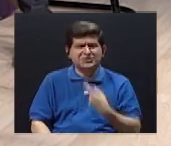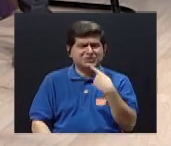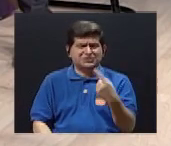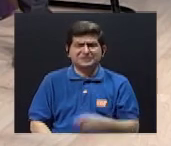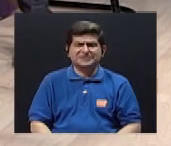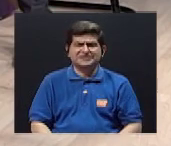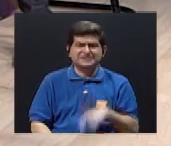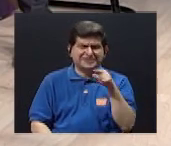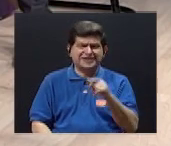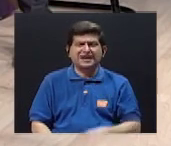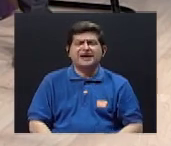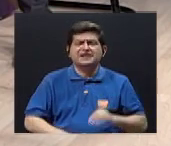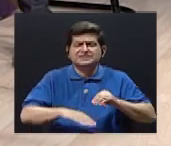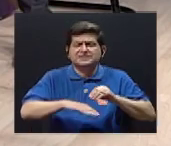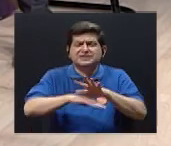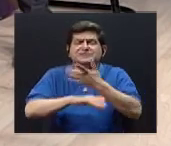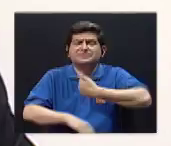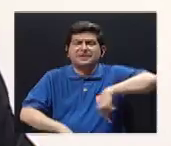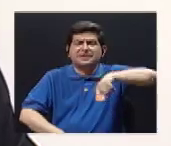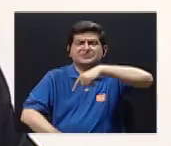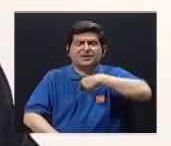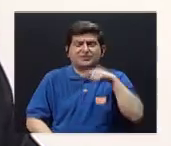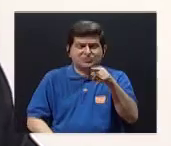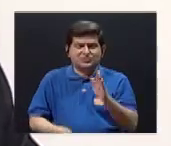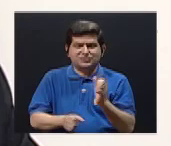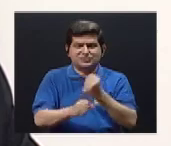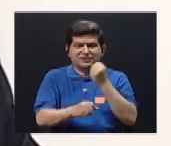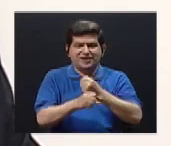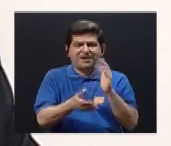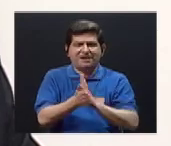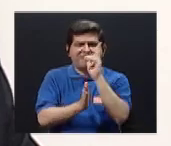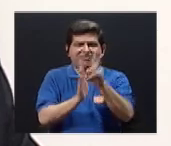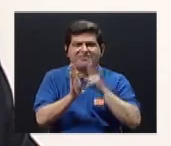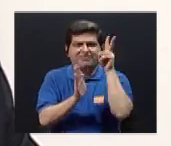podríamos decir que él es inspiración para nosotros en este documental.